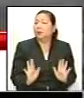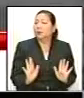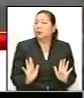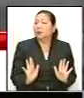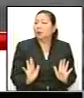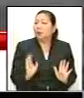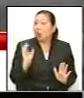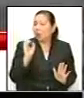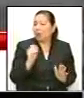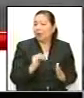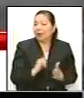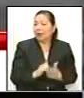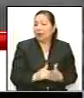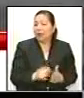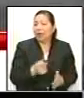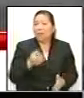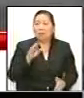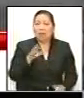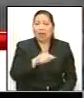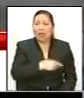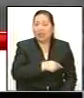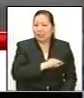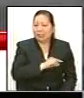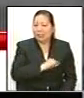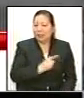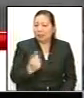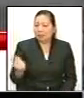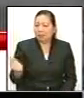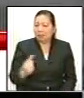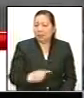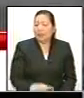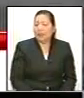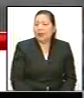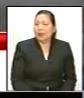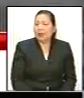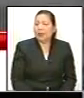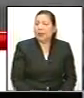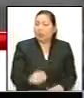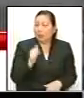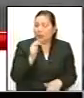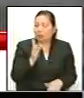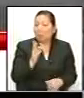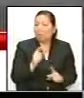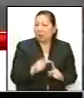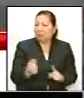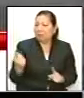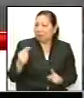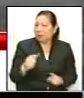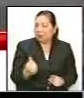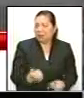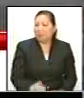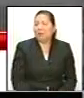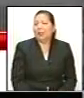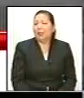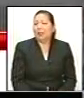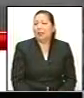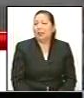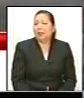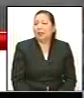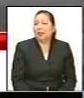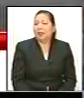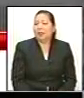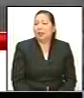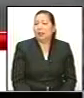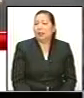poca oportunidad en el caso del viaje a España, que pudo ir y regresar, pudo salir en la juramentación de Bolsonaro y regresarse al toque. Pero